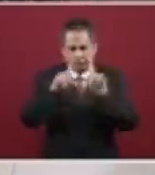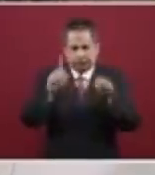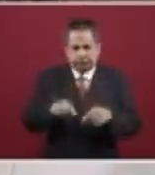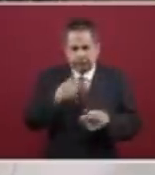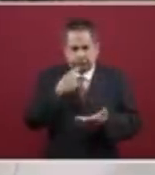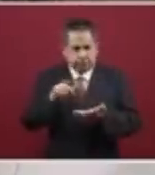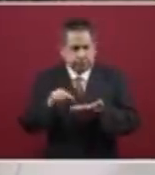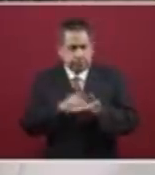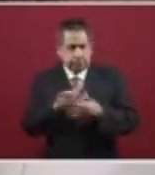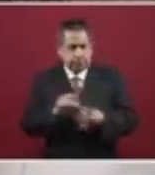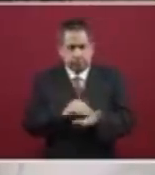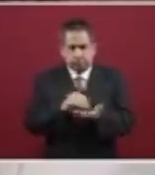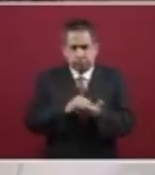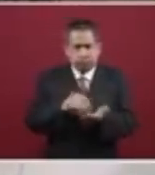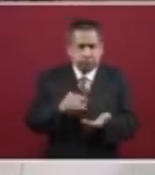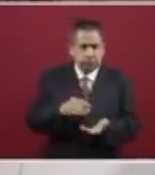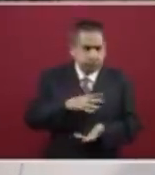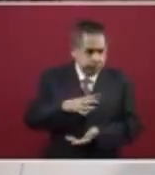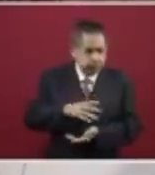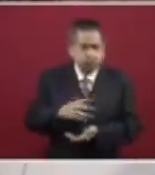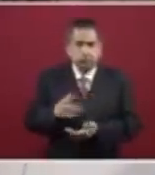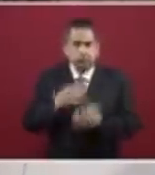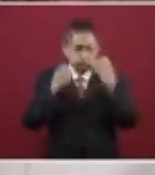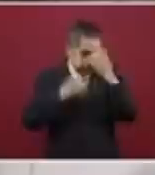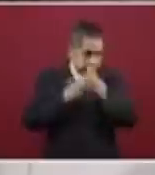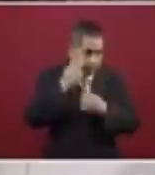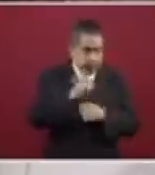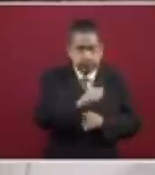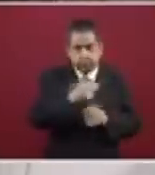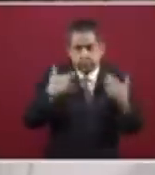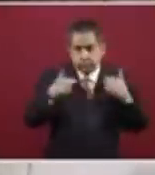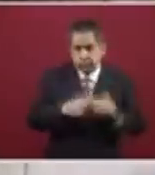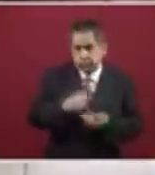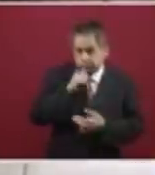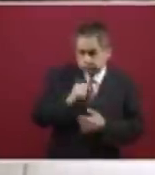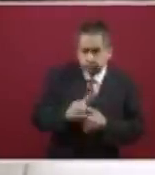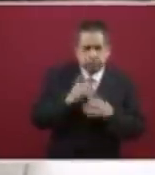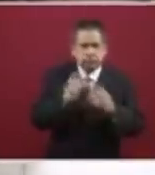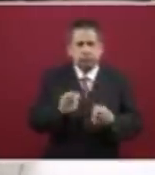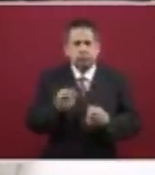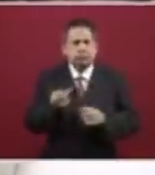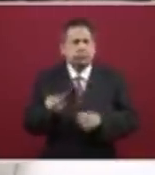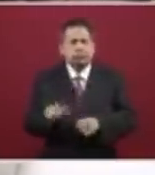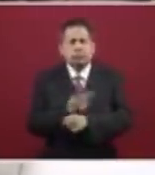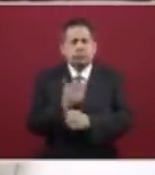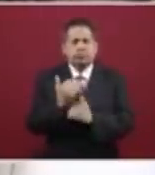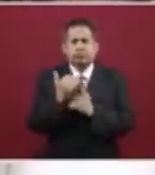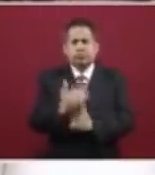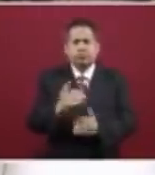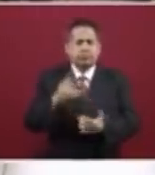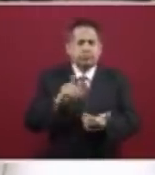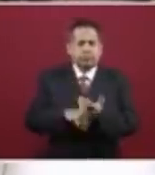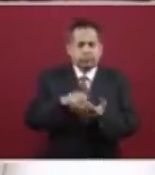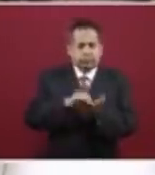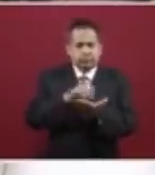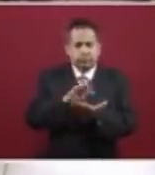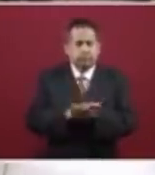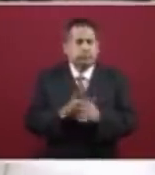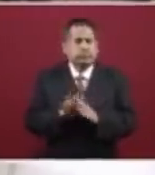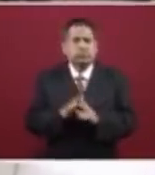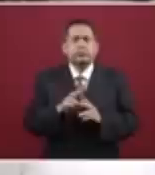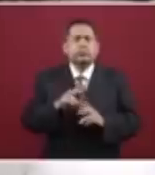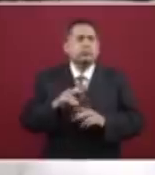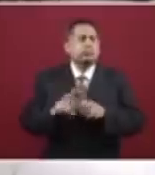se mantiene vigente? ¿No va a haber evaluaciones para maestros? ¿Y cuál es el plazo de aplicación de este memorándum